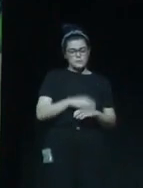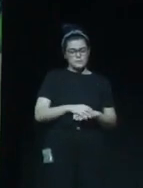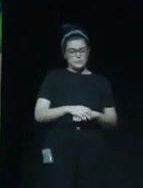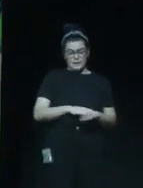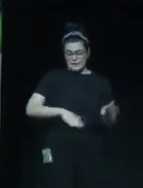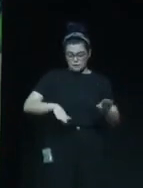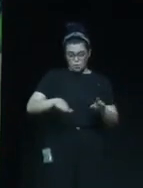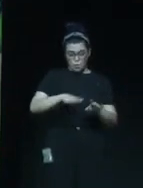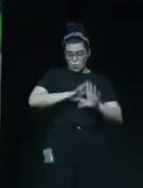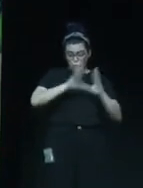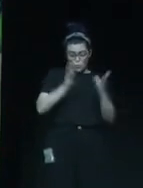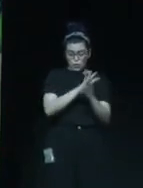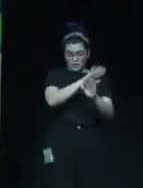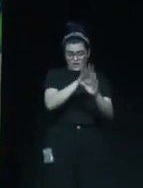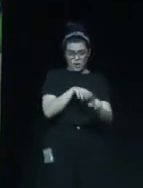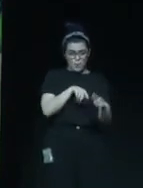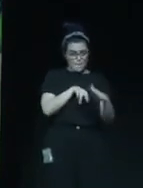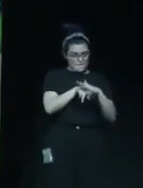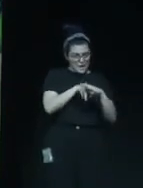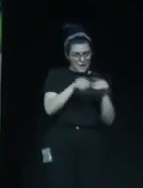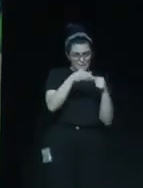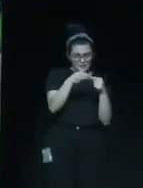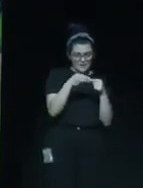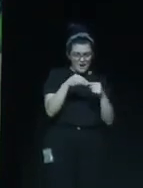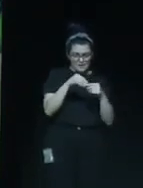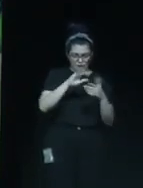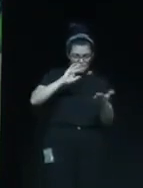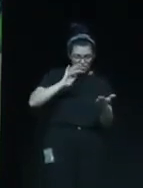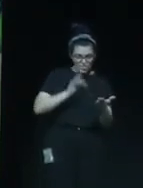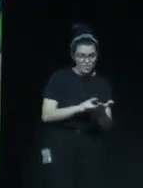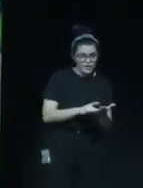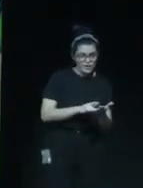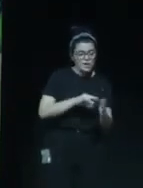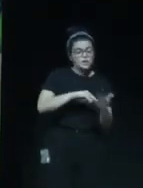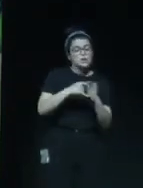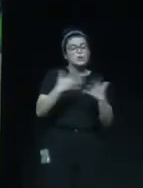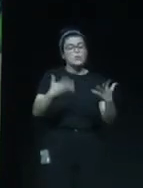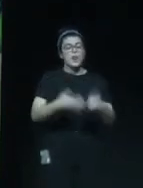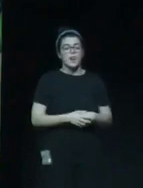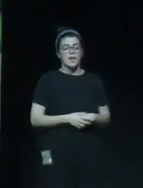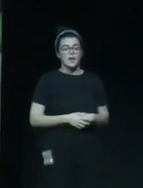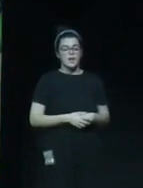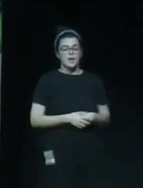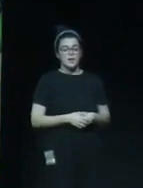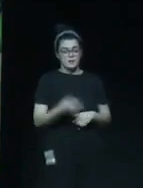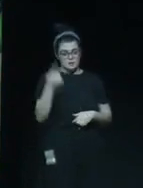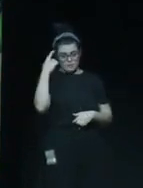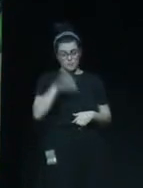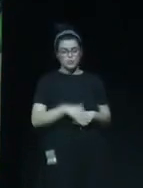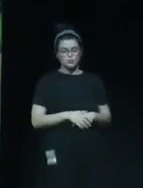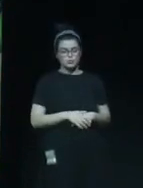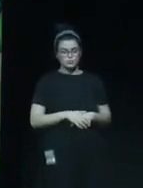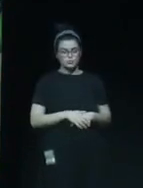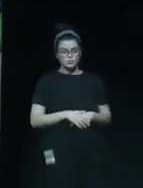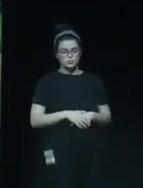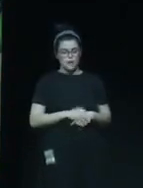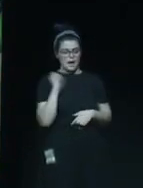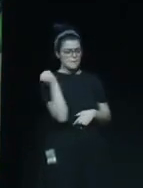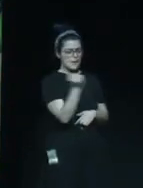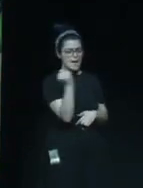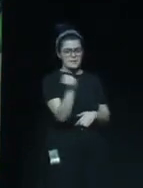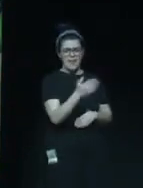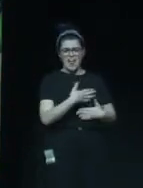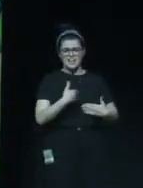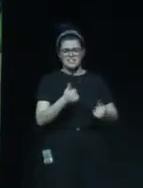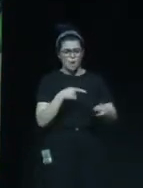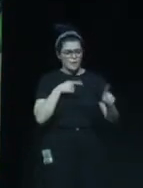escasez de materiales. ¿Y cuál es la solución ecofascista? Pues ya sabemos, cargarse a quien haga falta, para que sean ellos